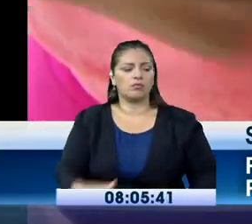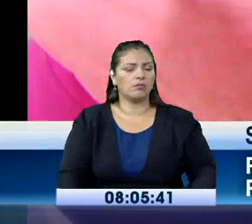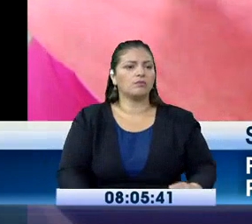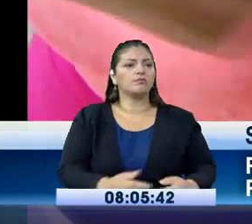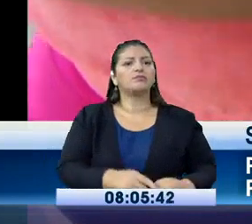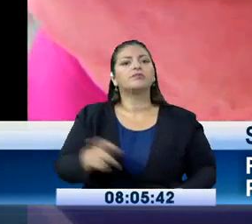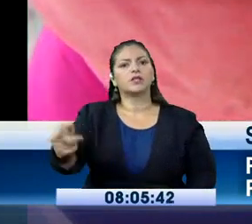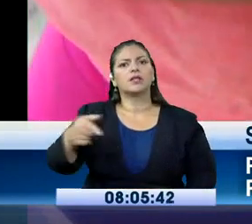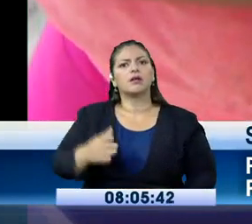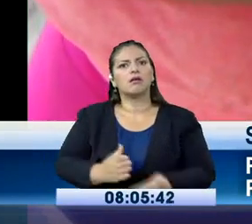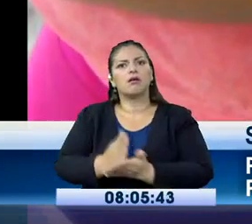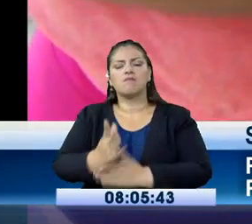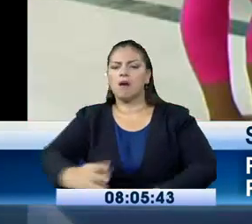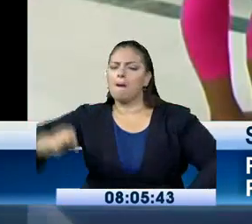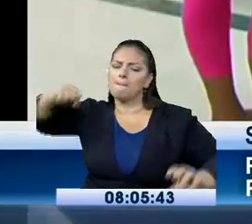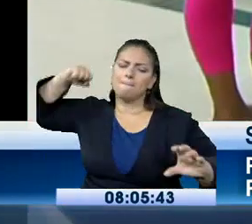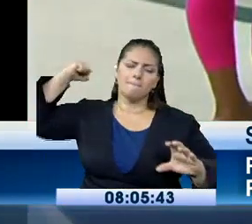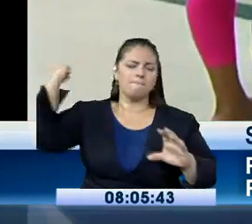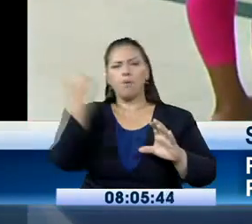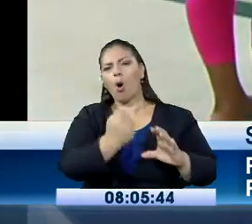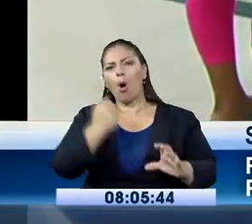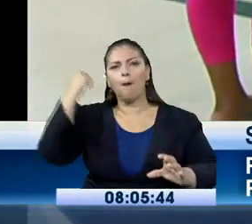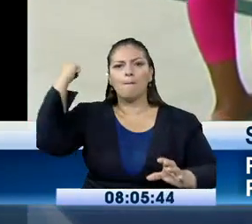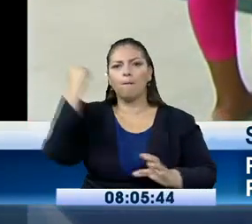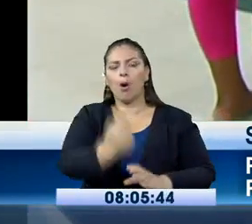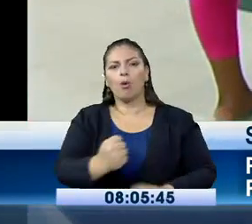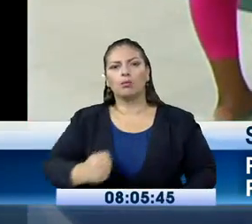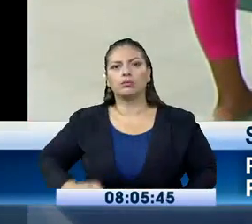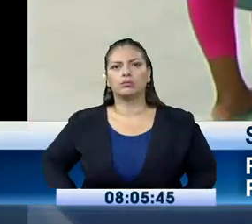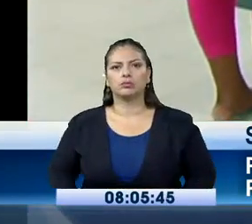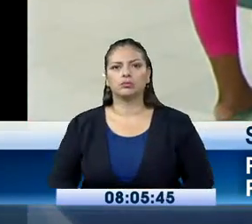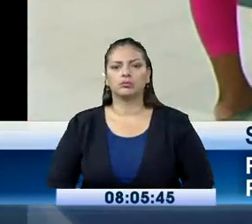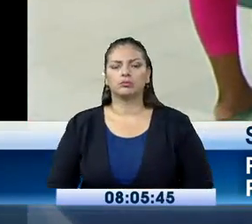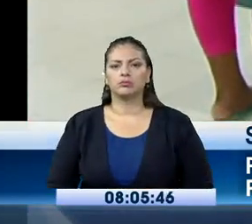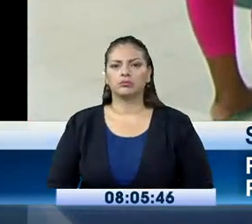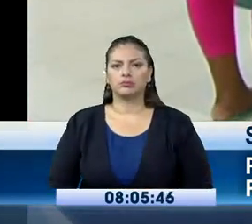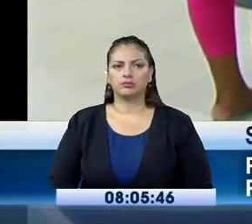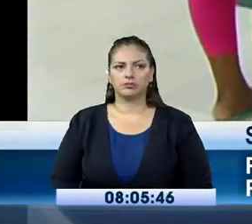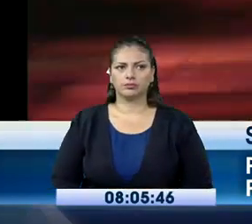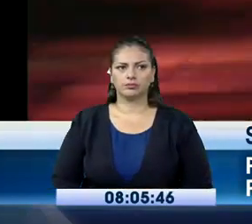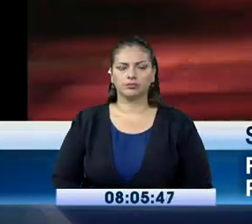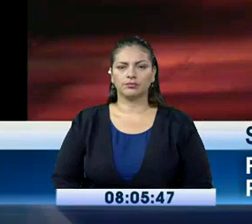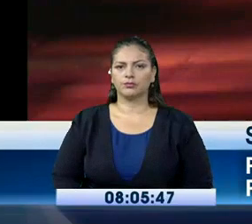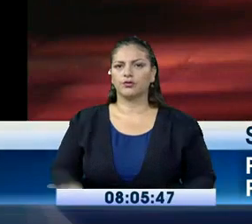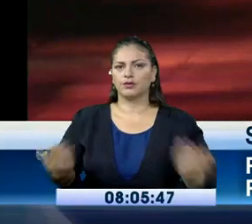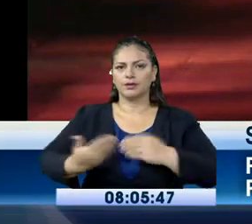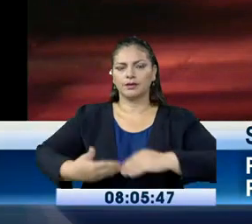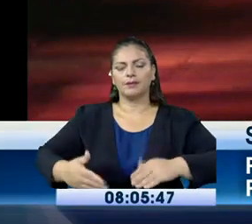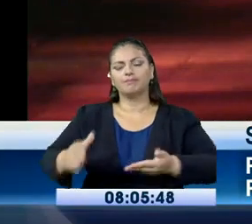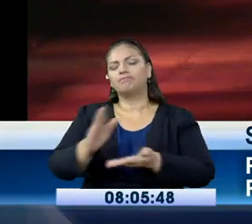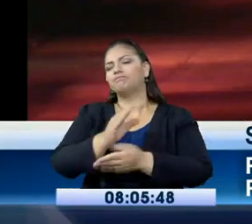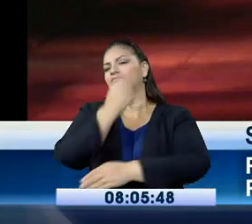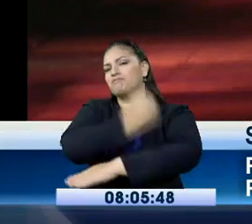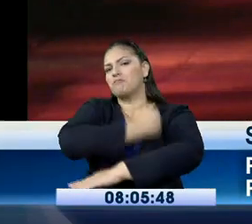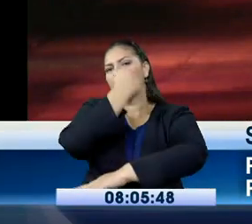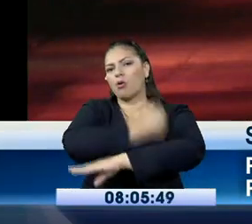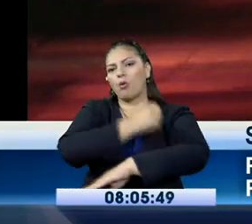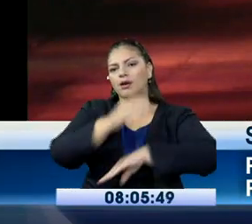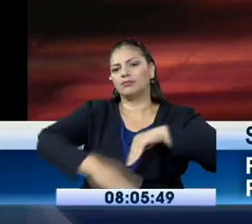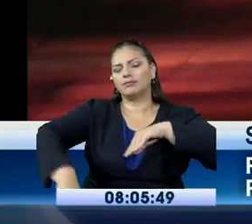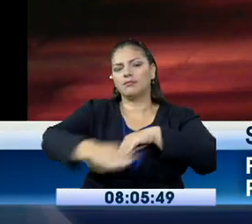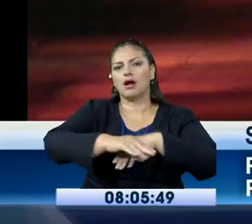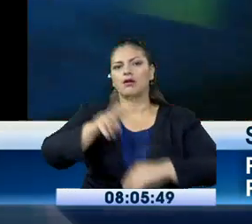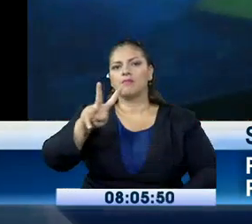cuchillo y de hecho lo apuñaló de una. La riña tuvo como escenario una de las calles del barrio Las Vegas, ubicado